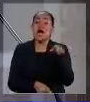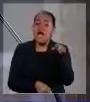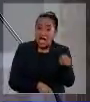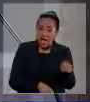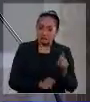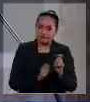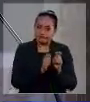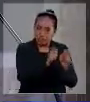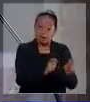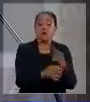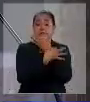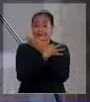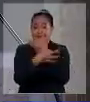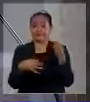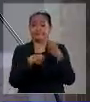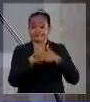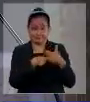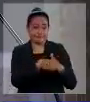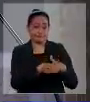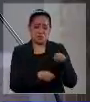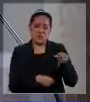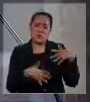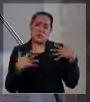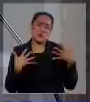científica, es muy importante